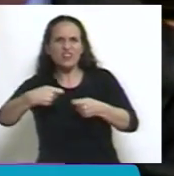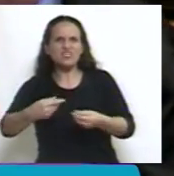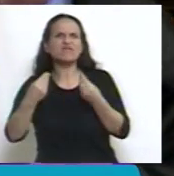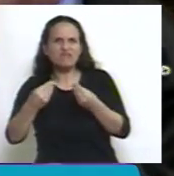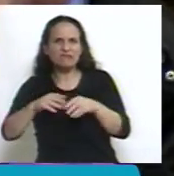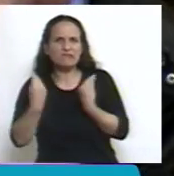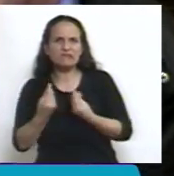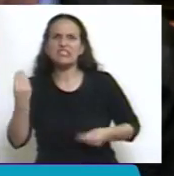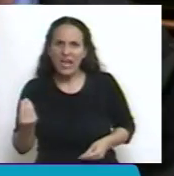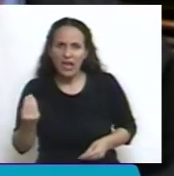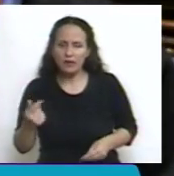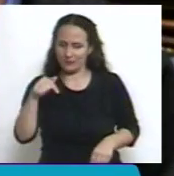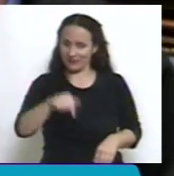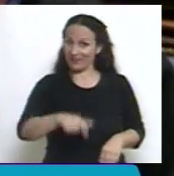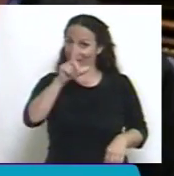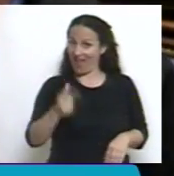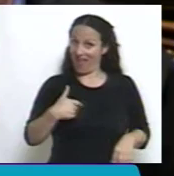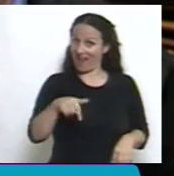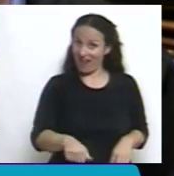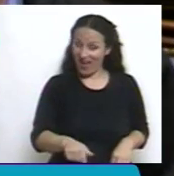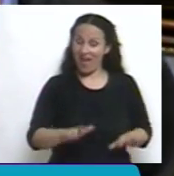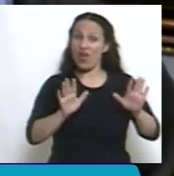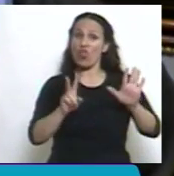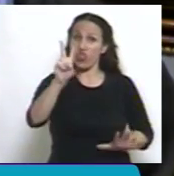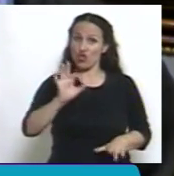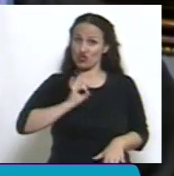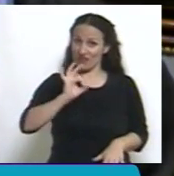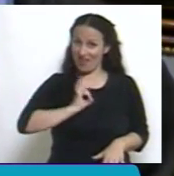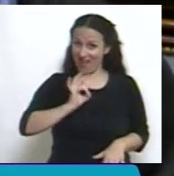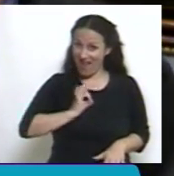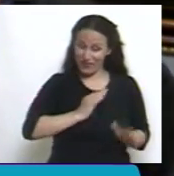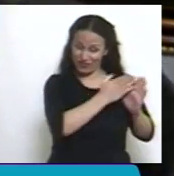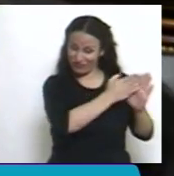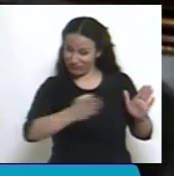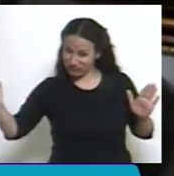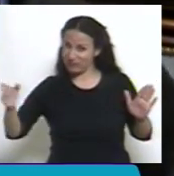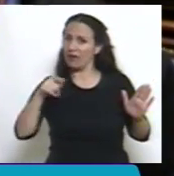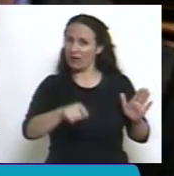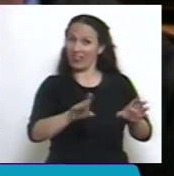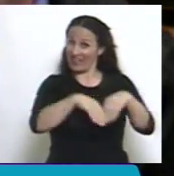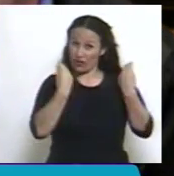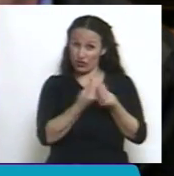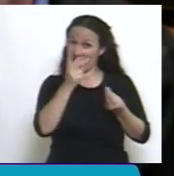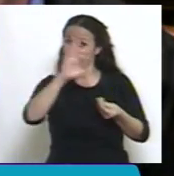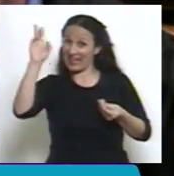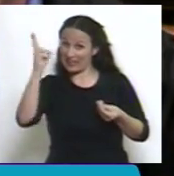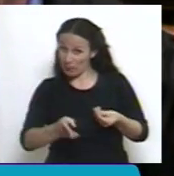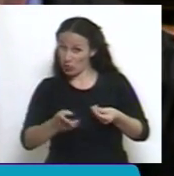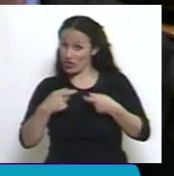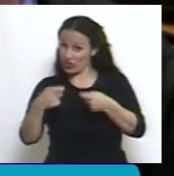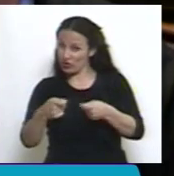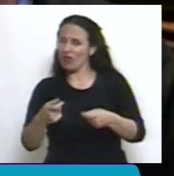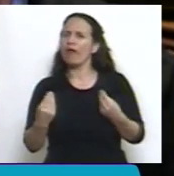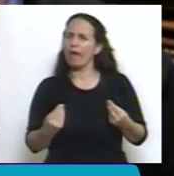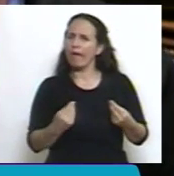conclusión es que en este país, en estos últimos 12 años, el 30% de lo que se gastó fue